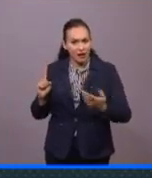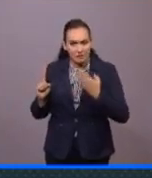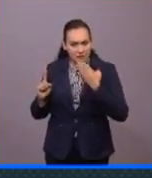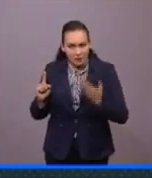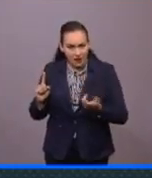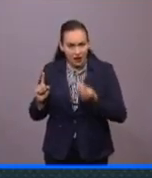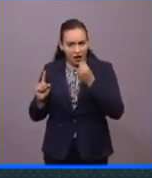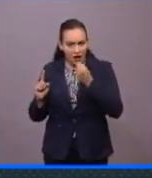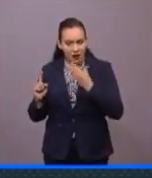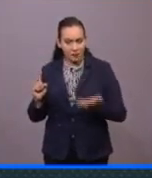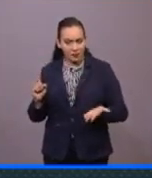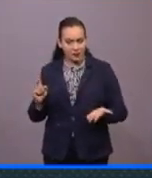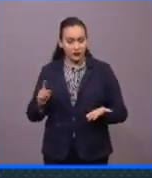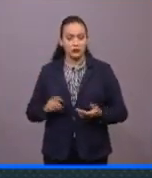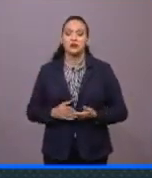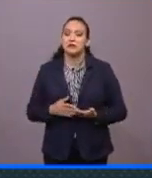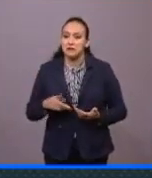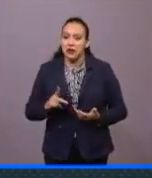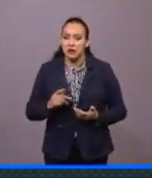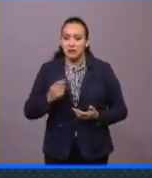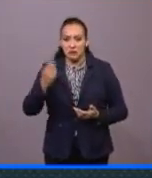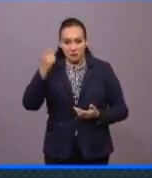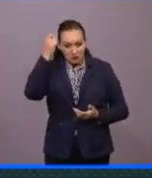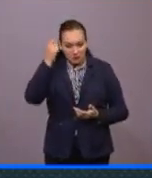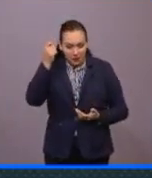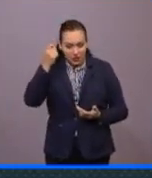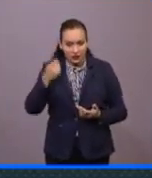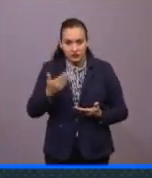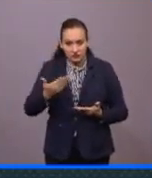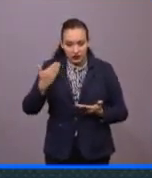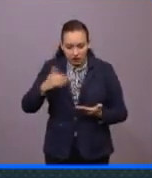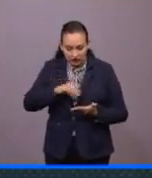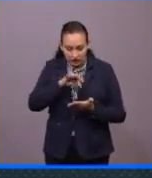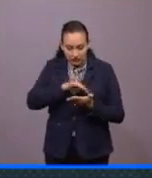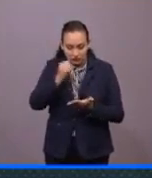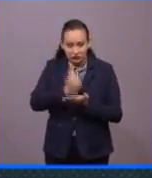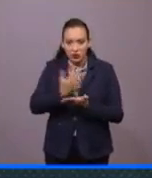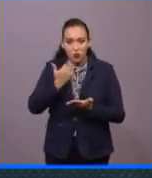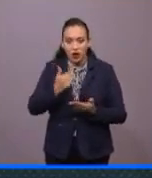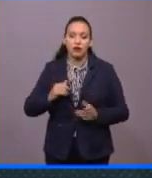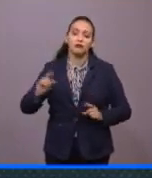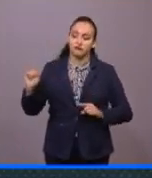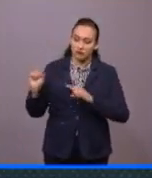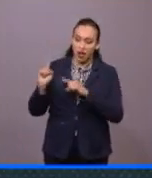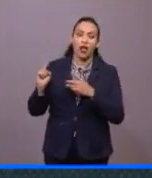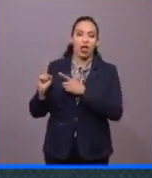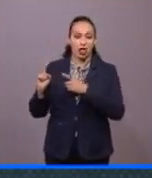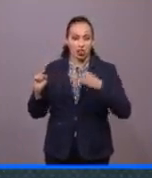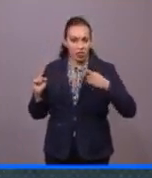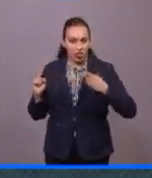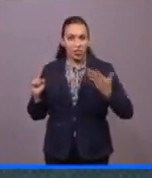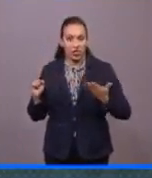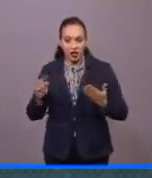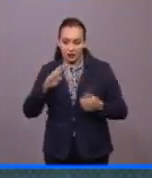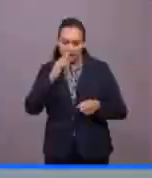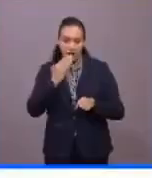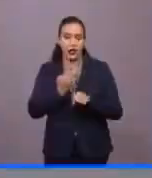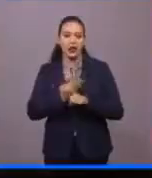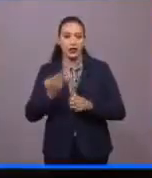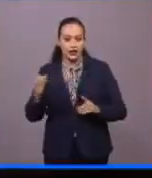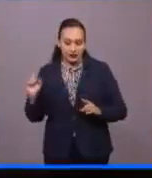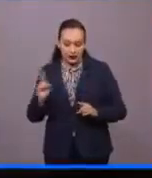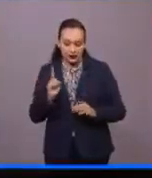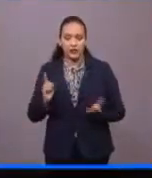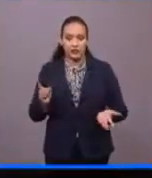su obligación sin que exista una pensión previamente determinada, solo queda a su sentido común o a su buena fe